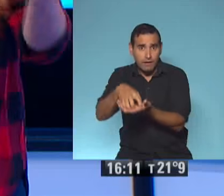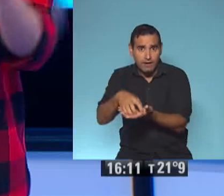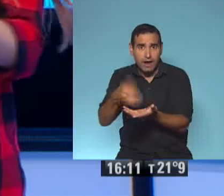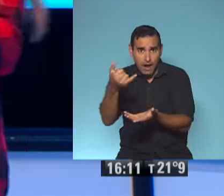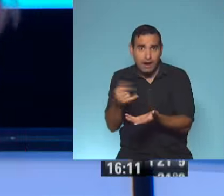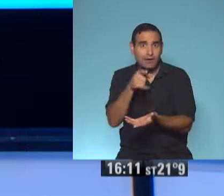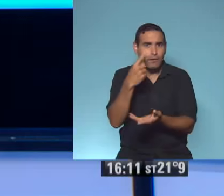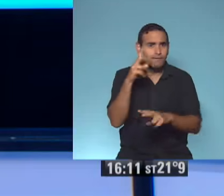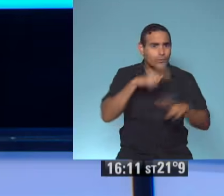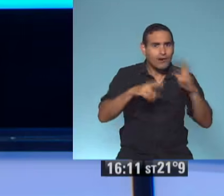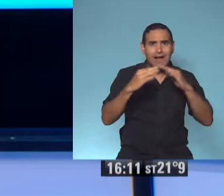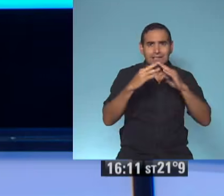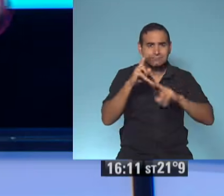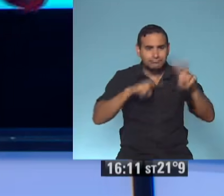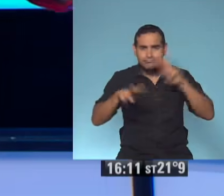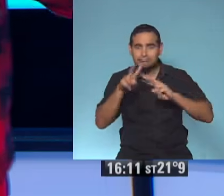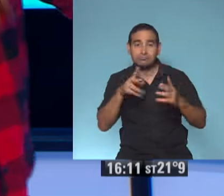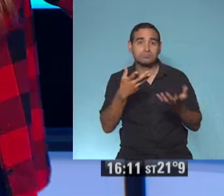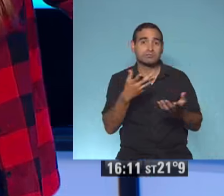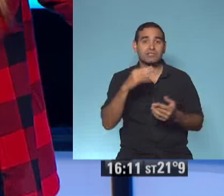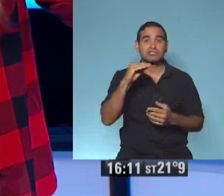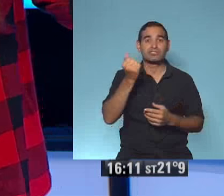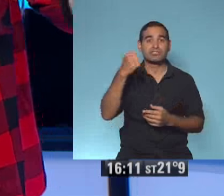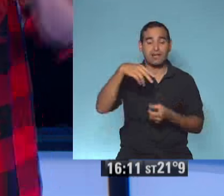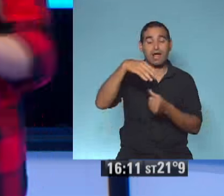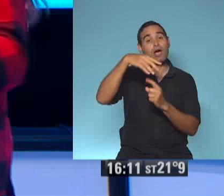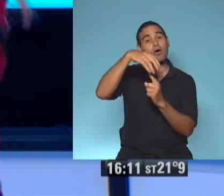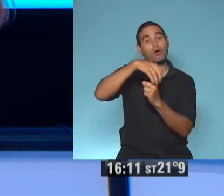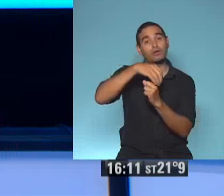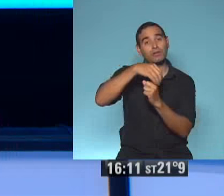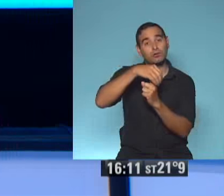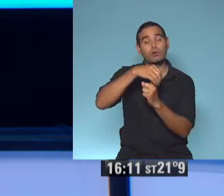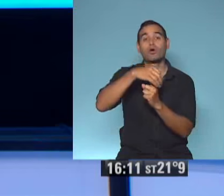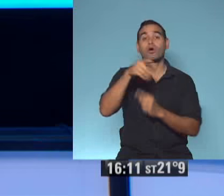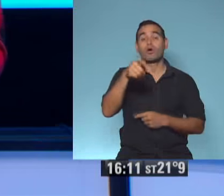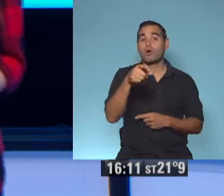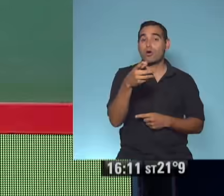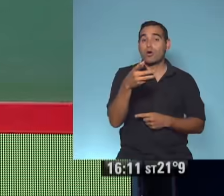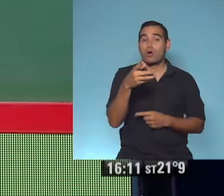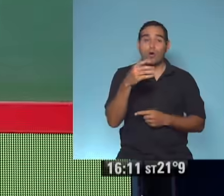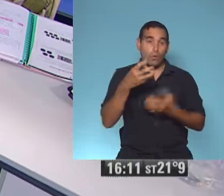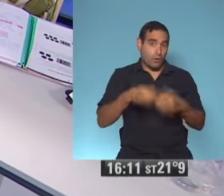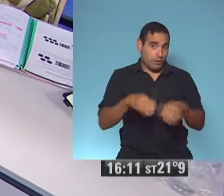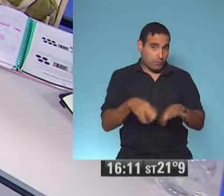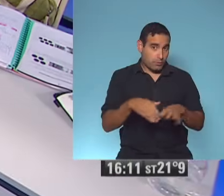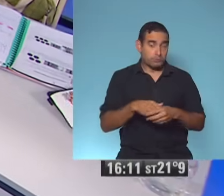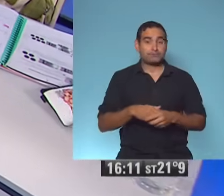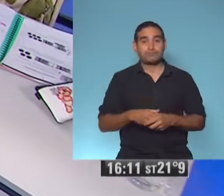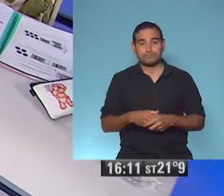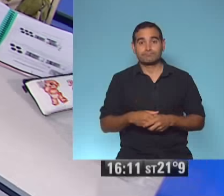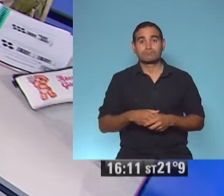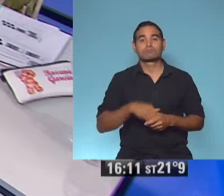ser? Sí, puede ser champiñones, hay honguitos. Huevos. Yo acá les traje, mira.